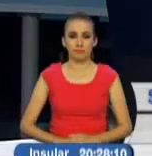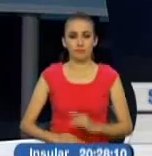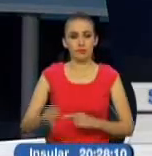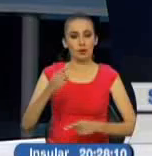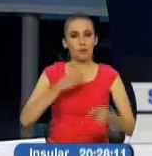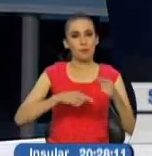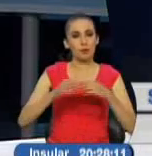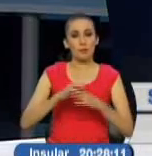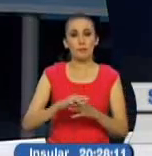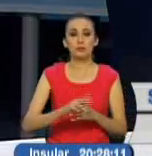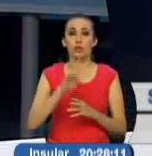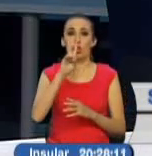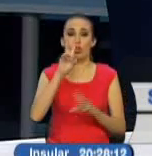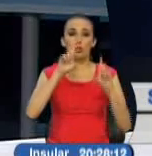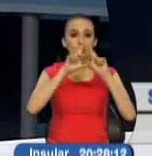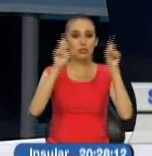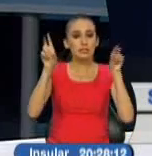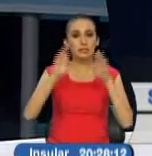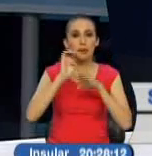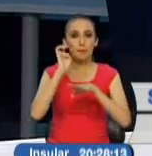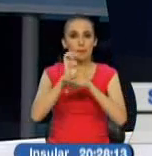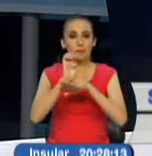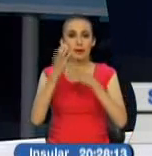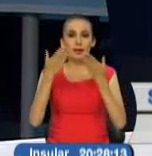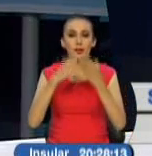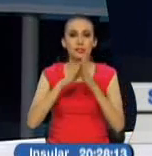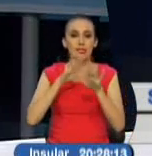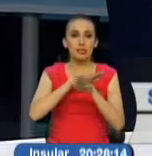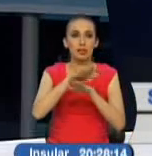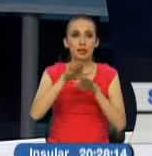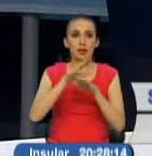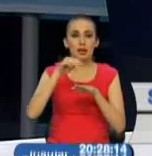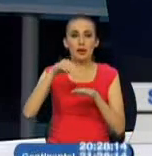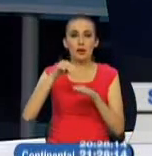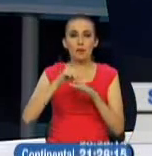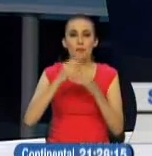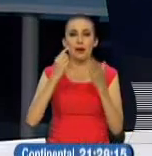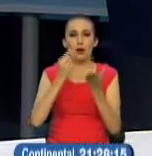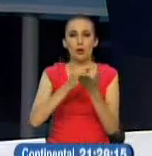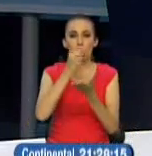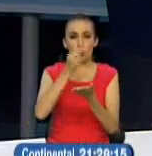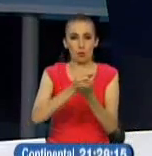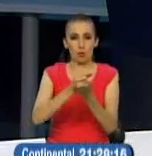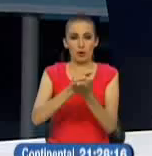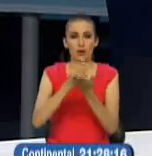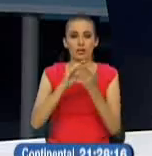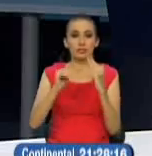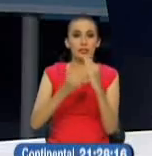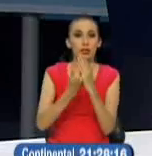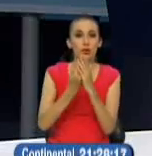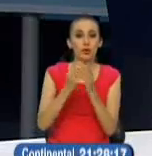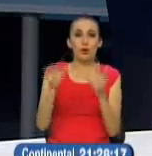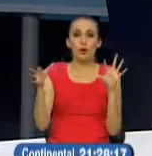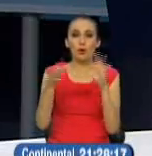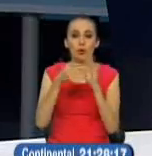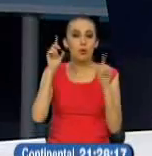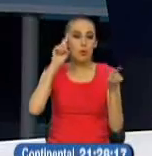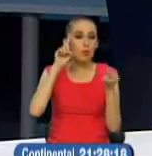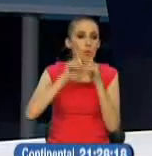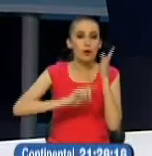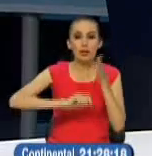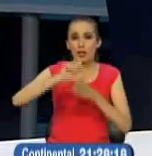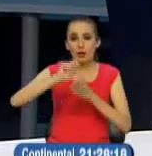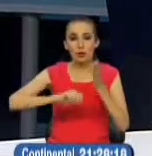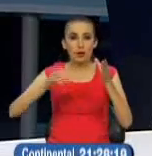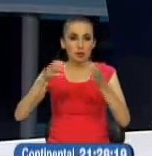Volvemos. Dos empresas nacionales ubicadas en el cantón Marcelino Maridueña, provincia del Guayas, consiguieron la renovación por acuerdo mutuo de contratos